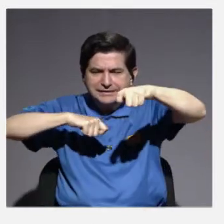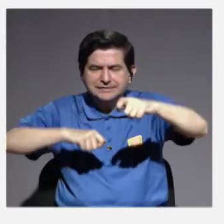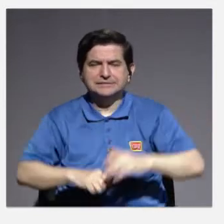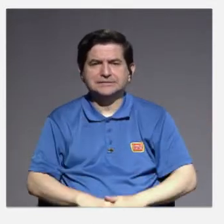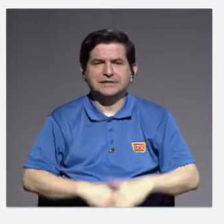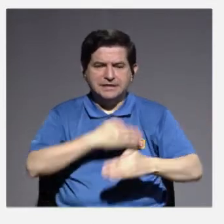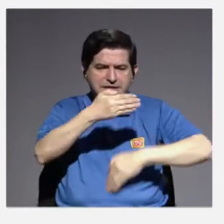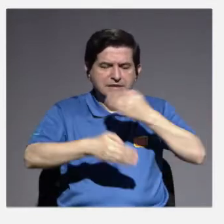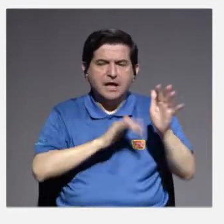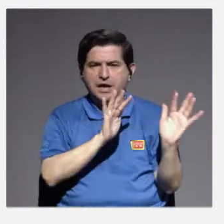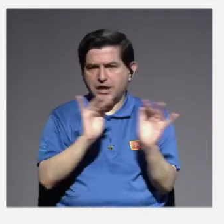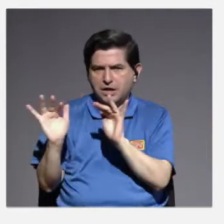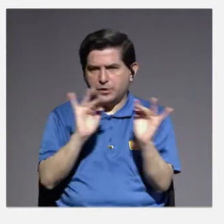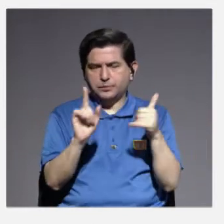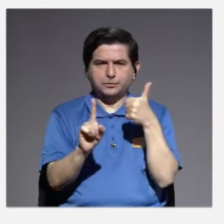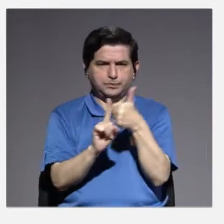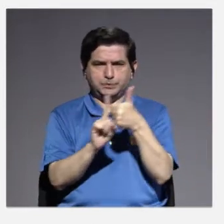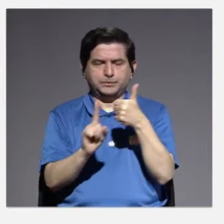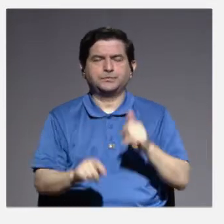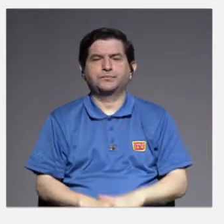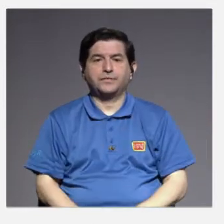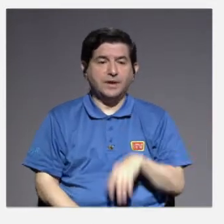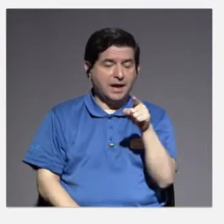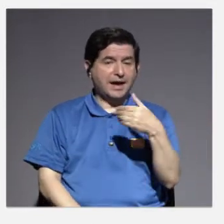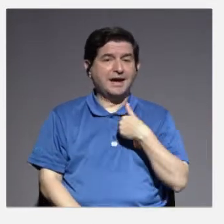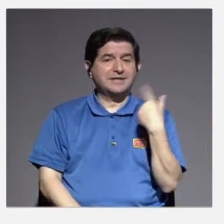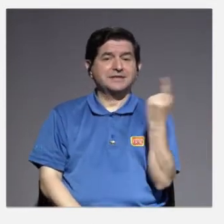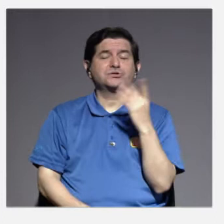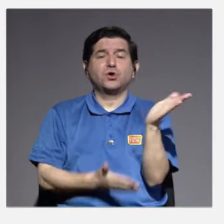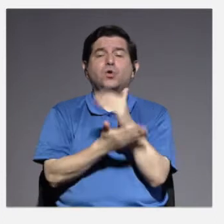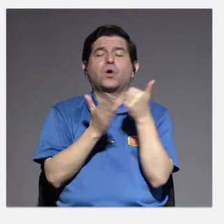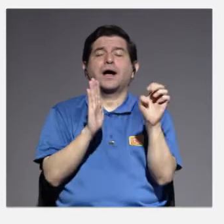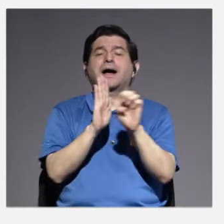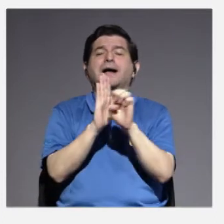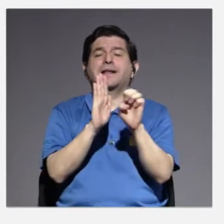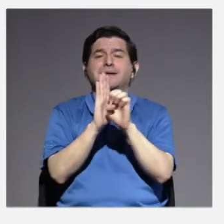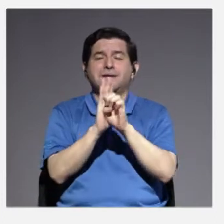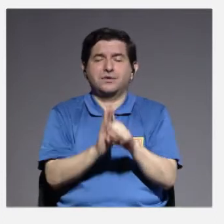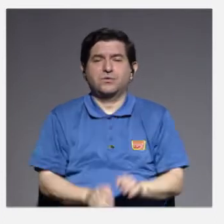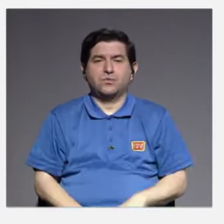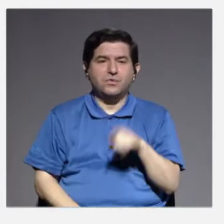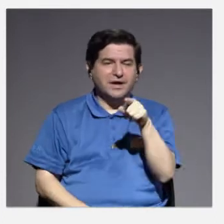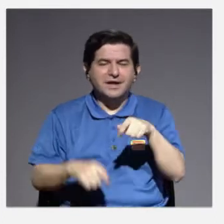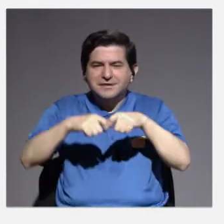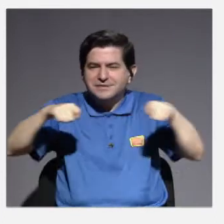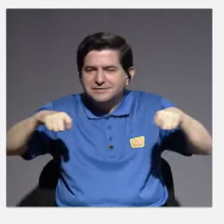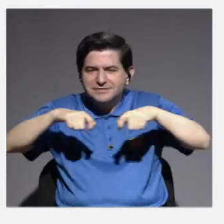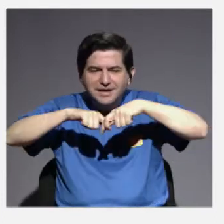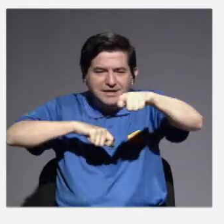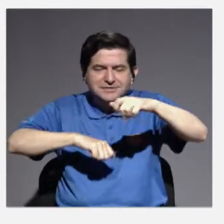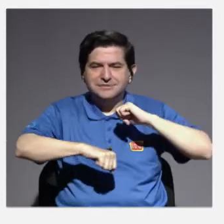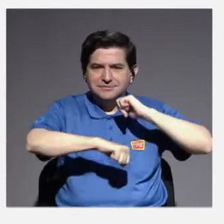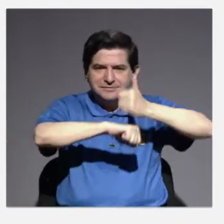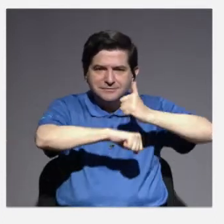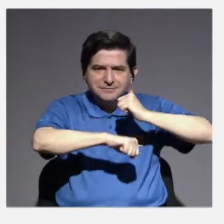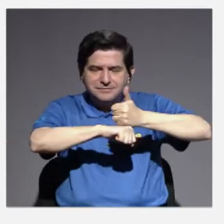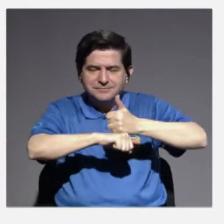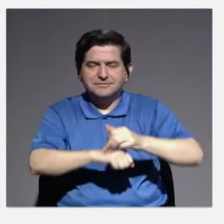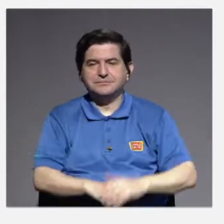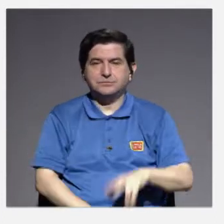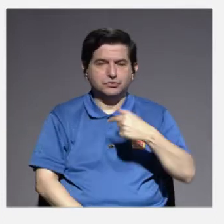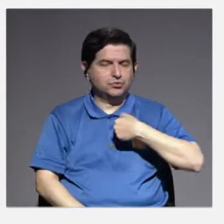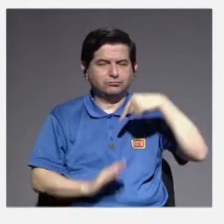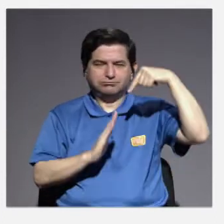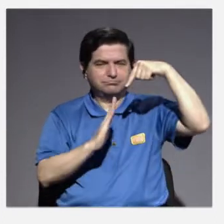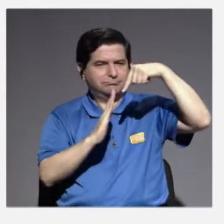la digitalización como tal. Entonces, aquí tenemos solamente algunos ejemplos de cuáles fueron esas dimensiones que se identificaron, que igual no voy a